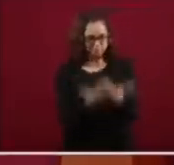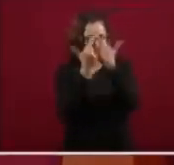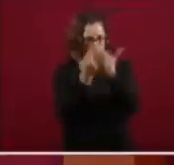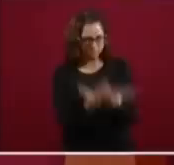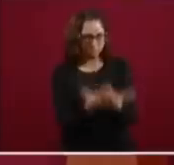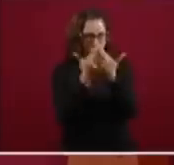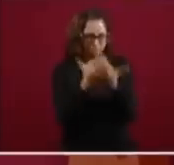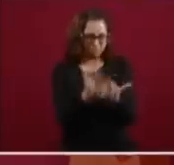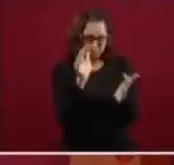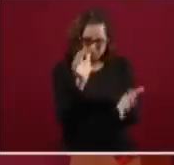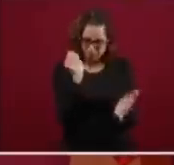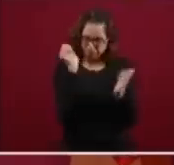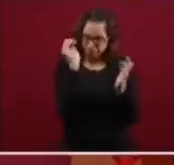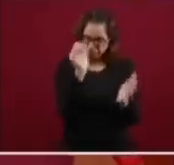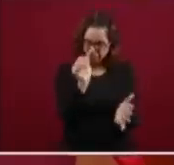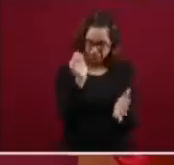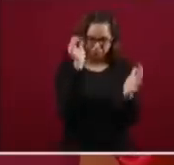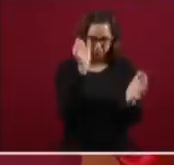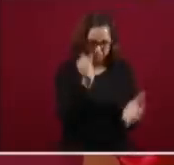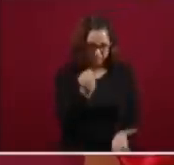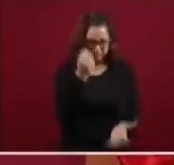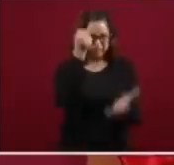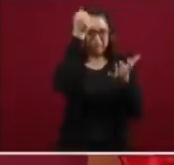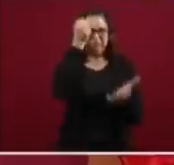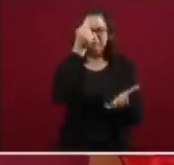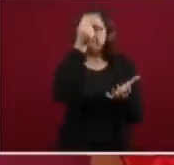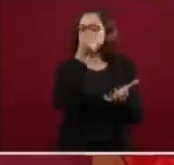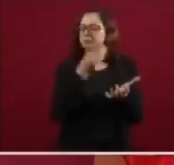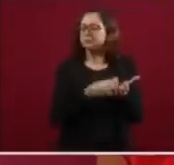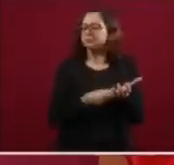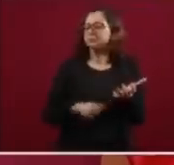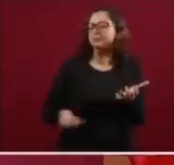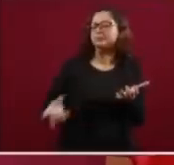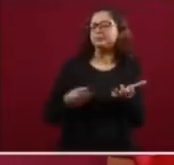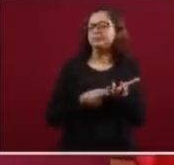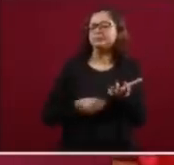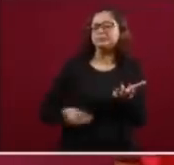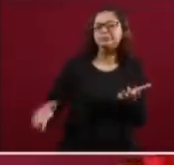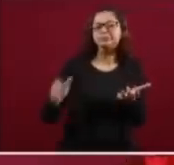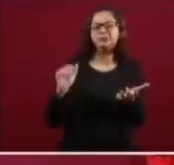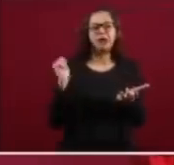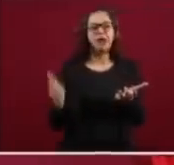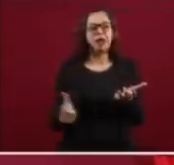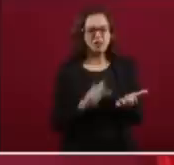pues iba a golpear a abajo como si